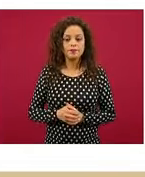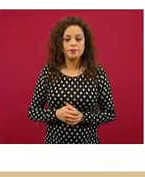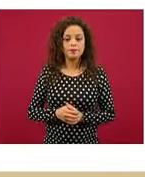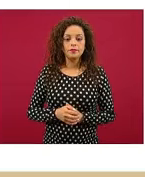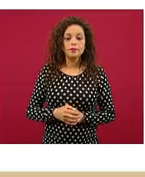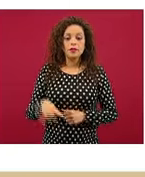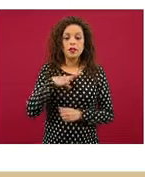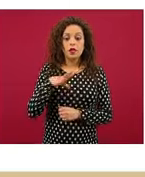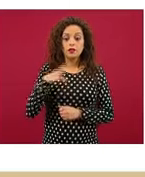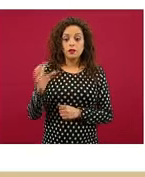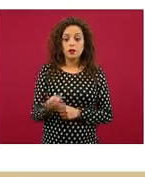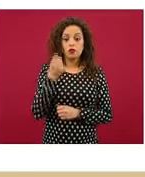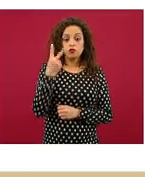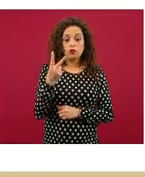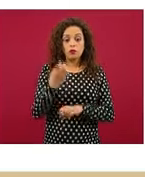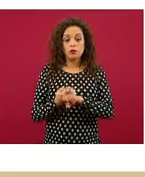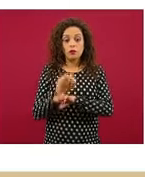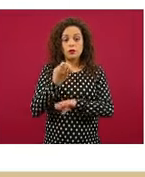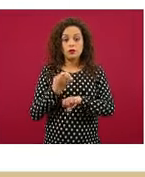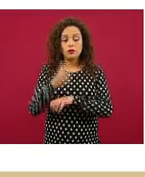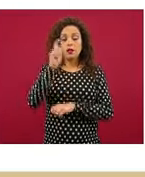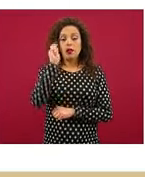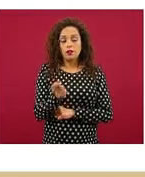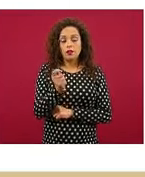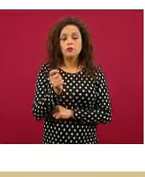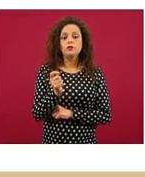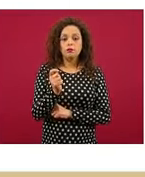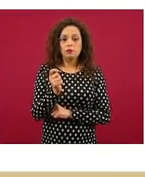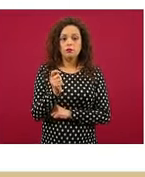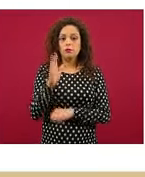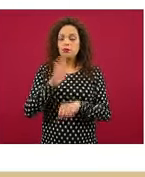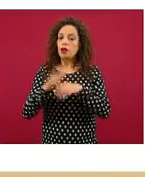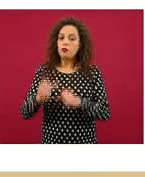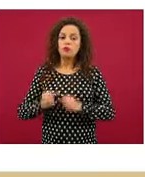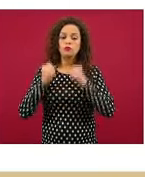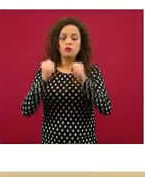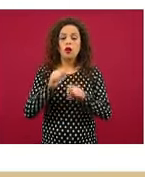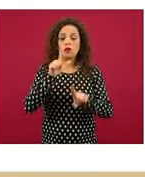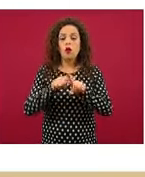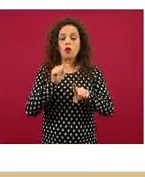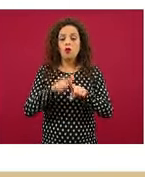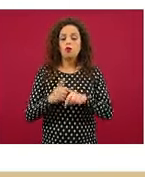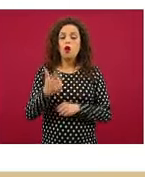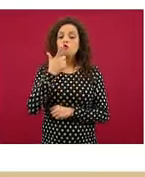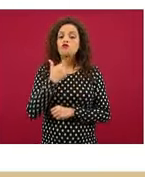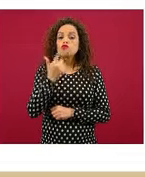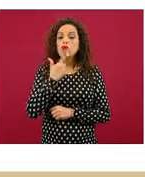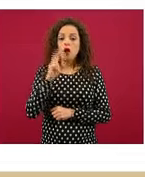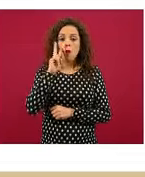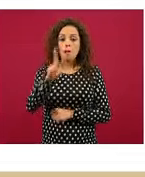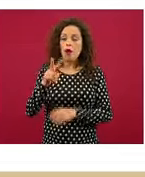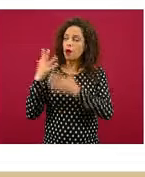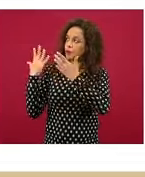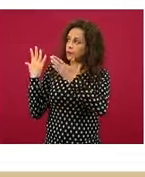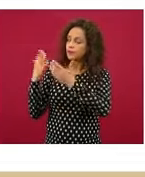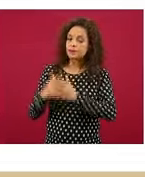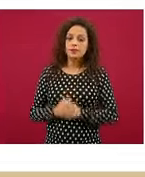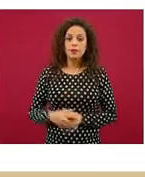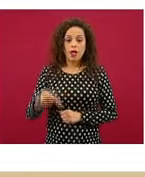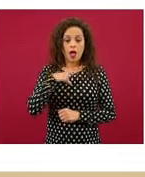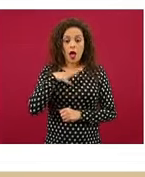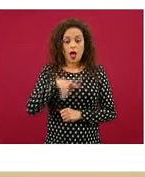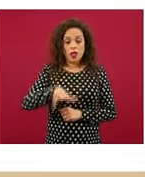tenemos 2 entidades en el nivel de riesgo máximo, que es el nivel rojo. Tenemos 18